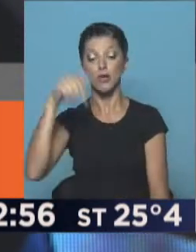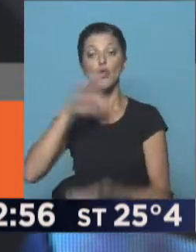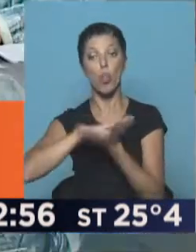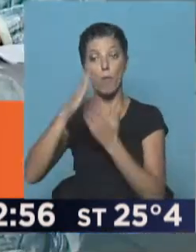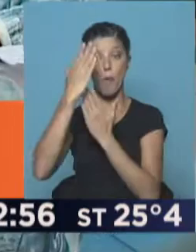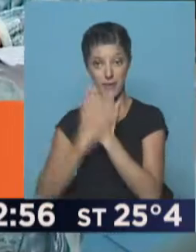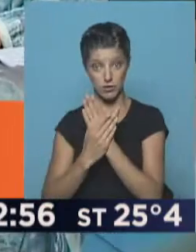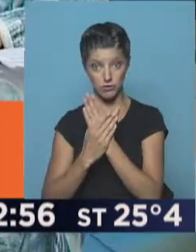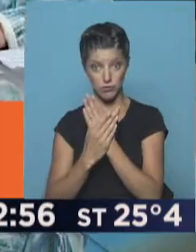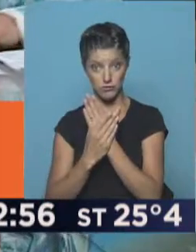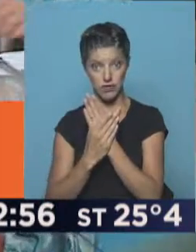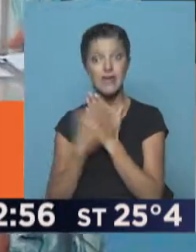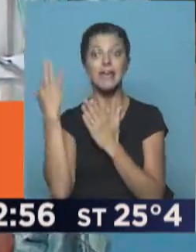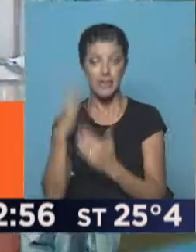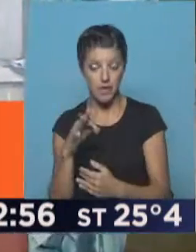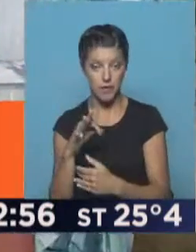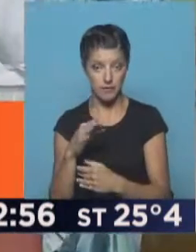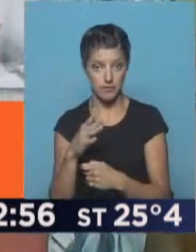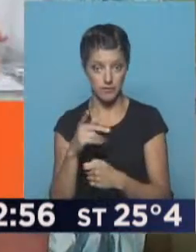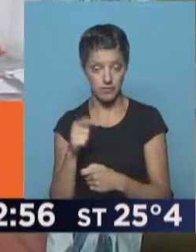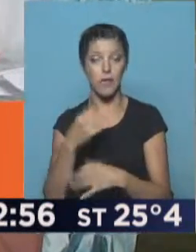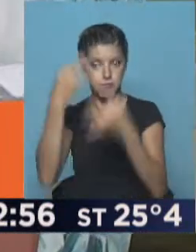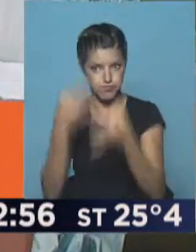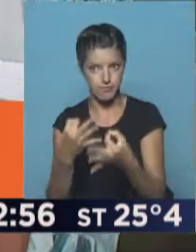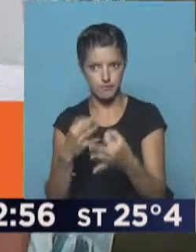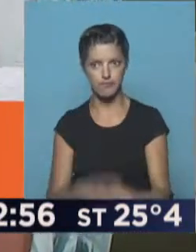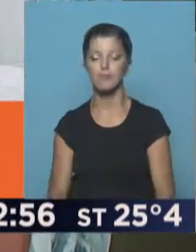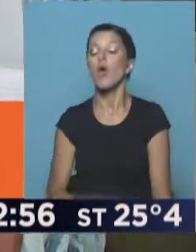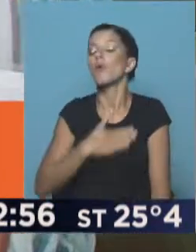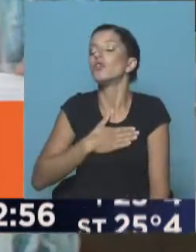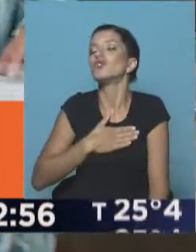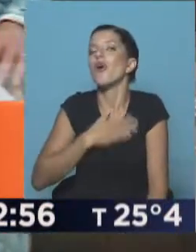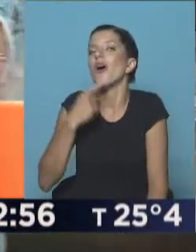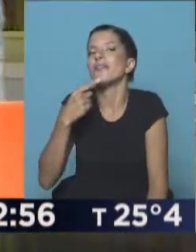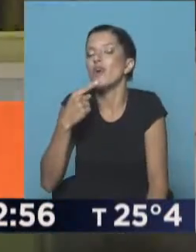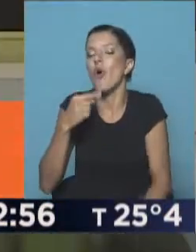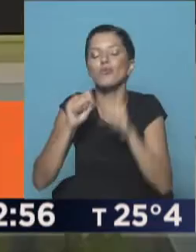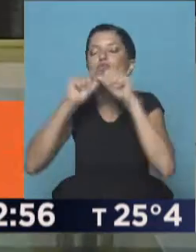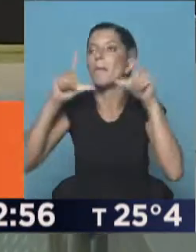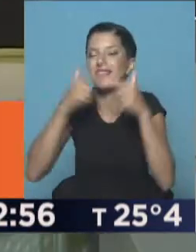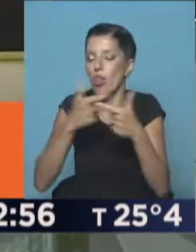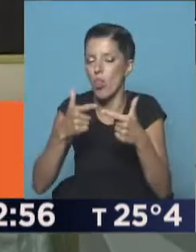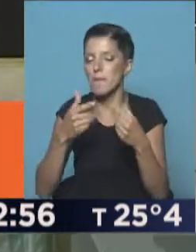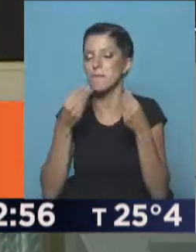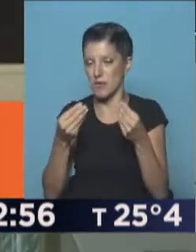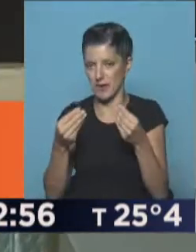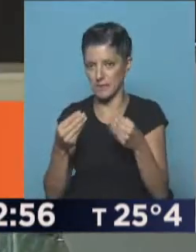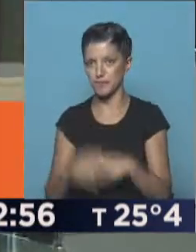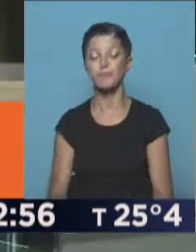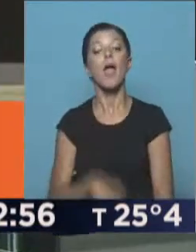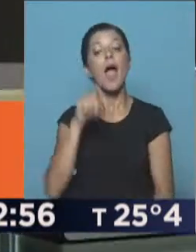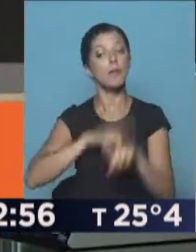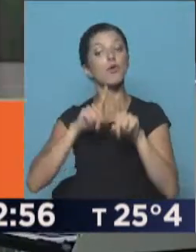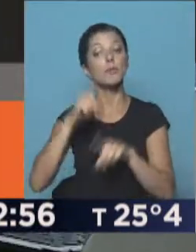deben ganarse el voto de confirmación del Comité del Senado. Cuando te digo que no hubo sorpresas, lo que digo también es que la conferencia de prensa